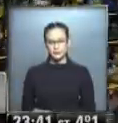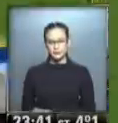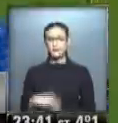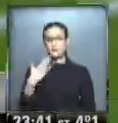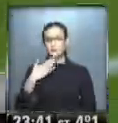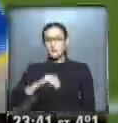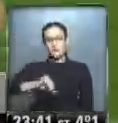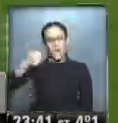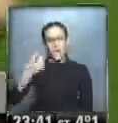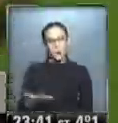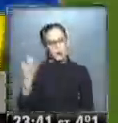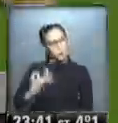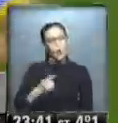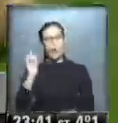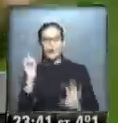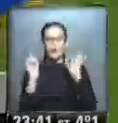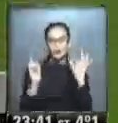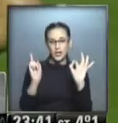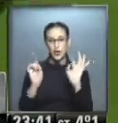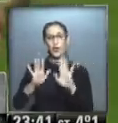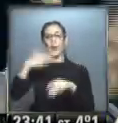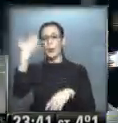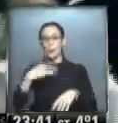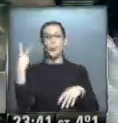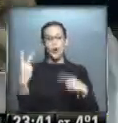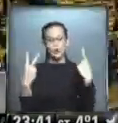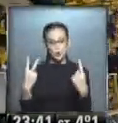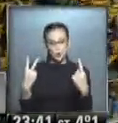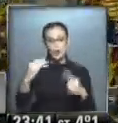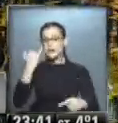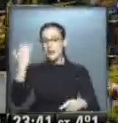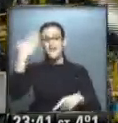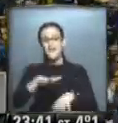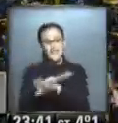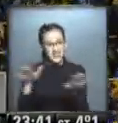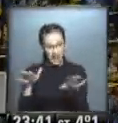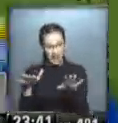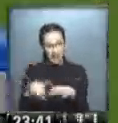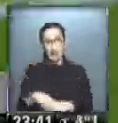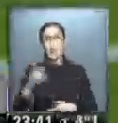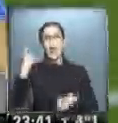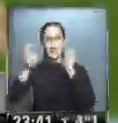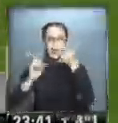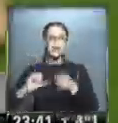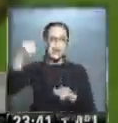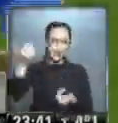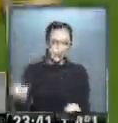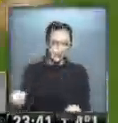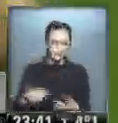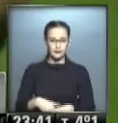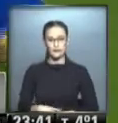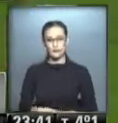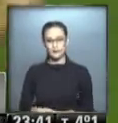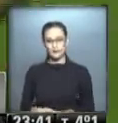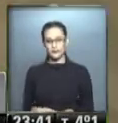en ventaja, 1-0 arriba, después el 2-1. Y sobre el final, en 4 minutos, o menos aún, Newell's iba